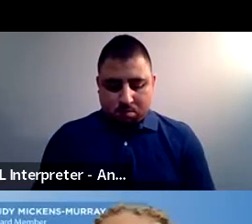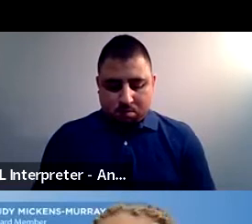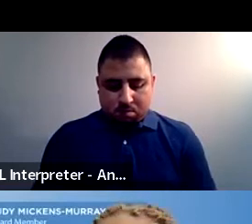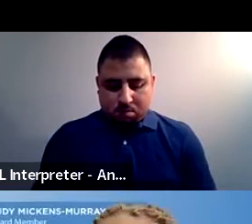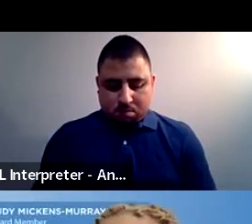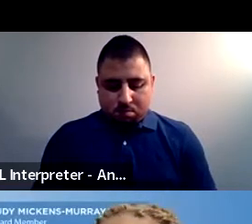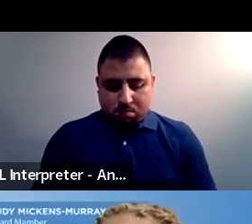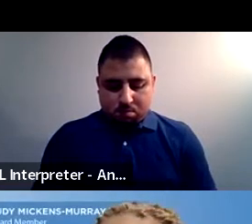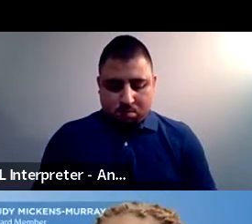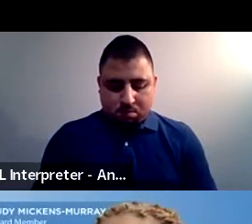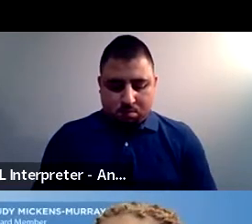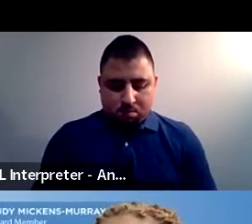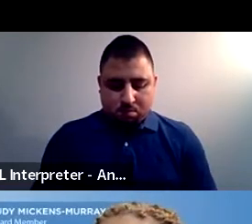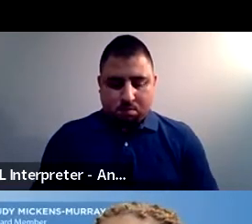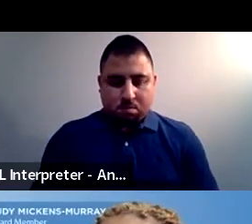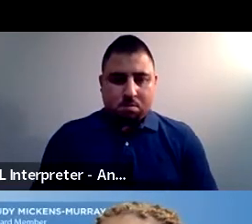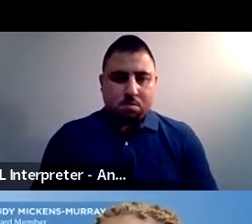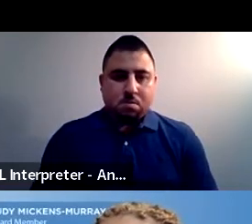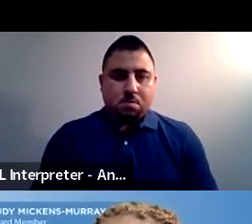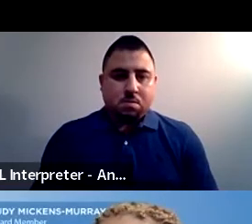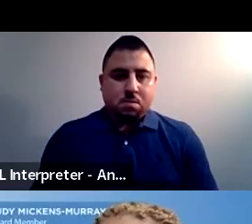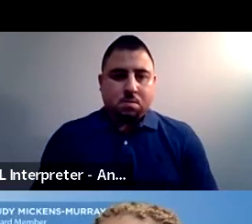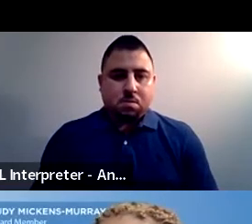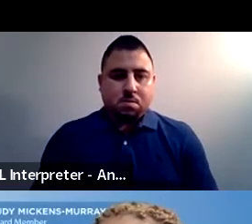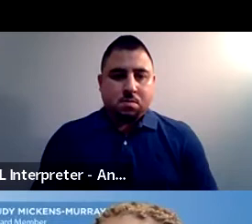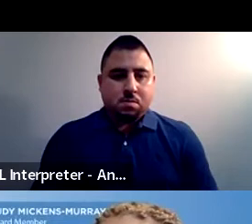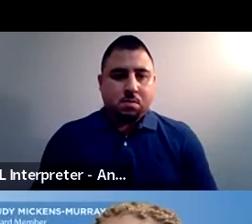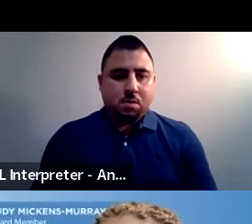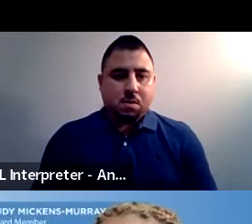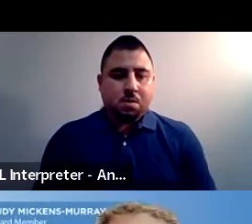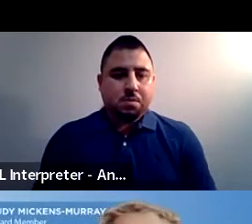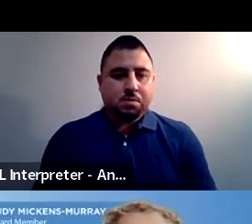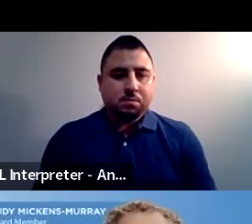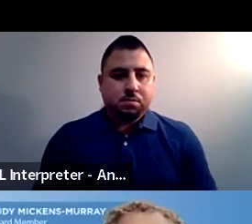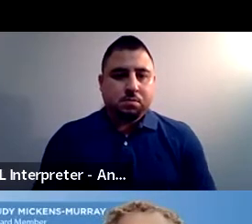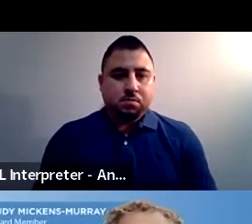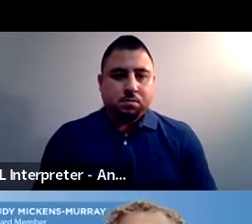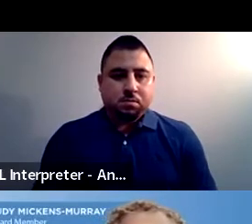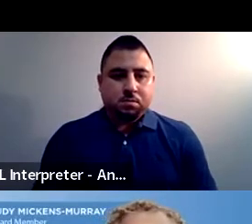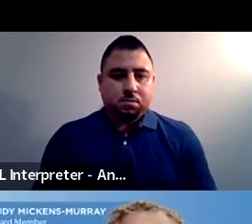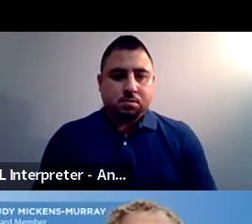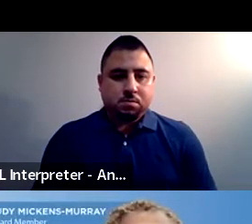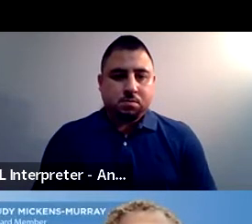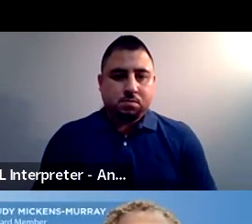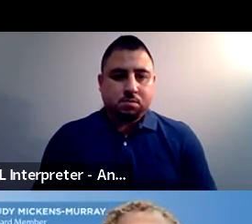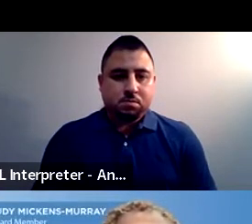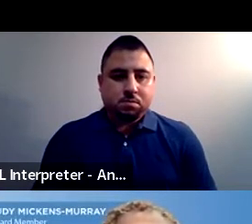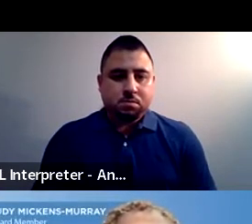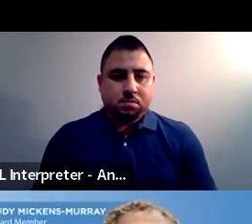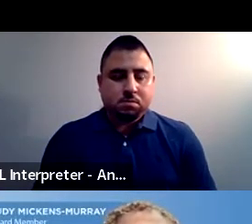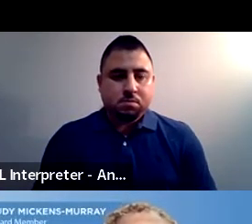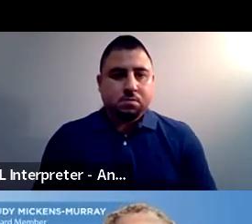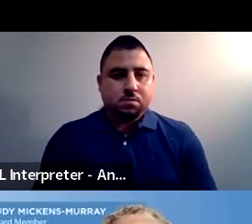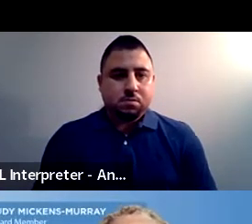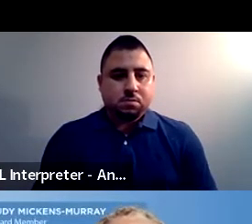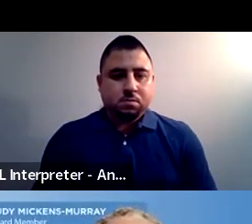estamos opuestos al cambio. Deberían de pensar en los niños, en realidad, que les va a afectar